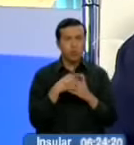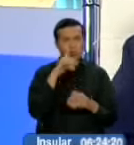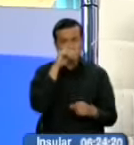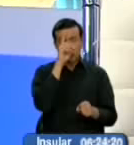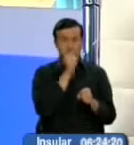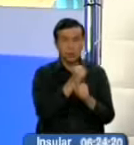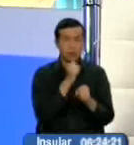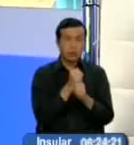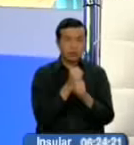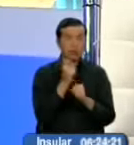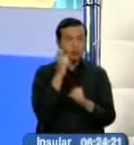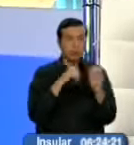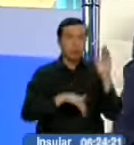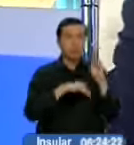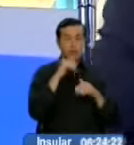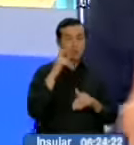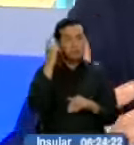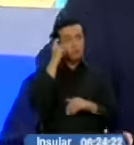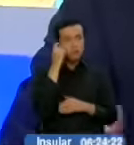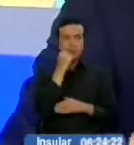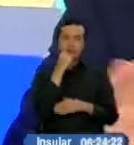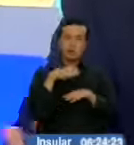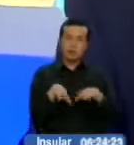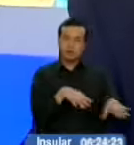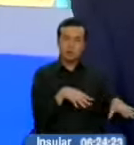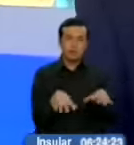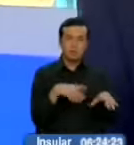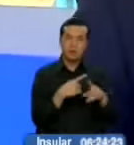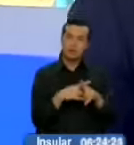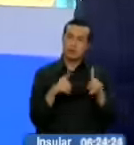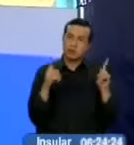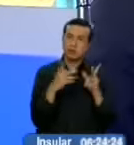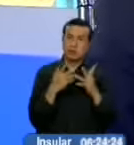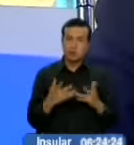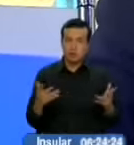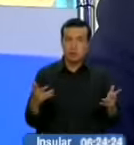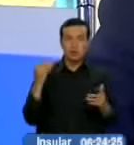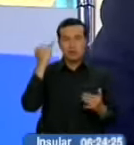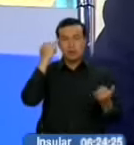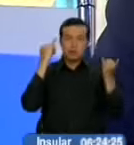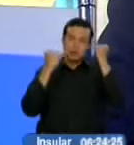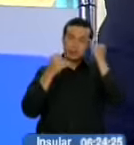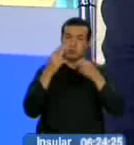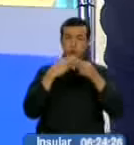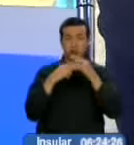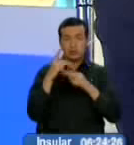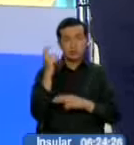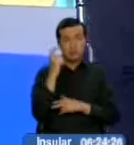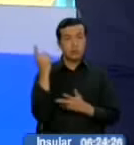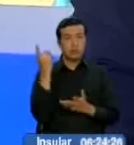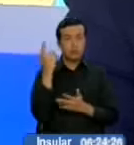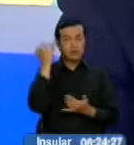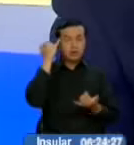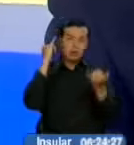decir, por tanto, hay que generar algún tipo de actividades distintas y los emprendimientos son necesarios, pero los